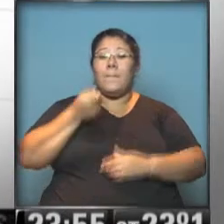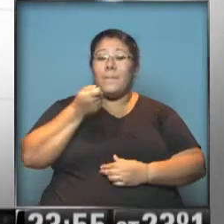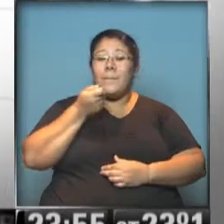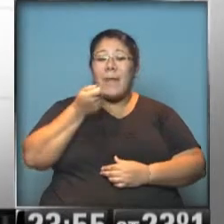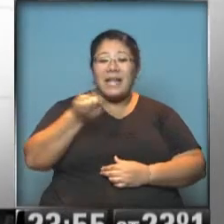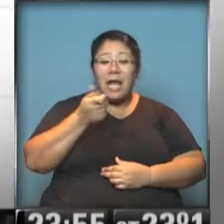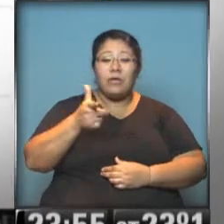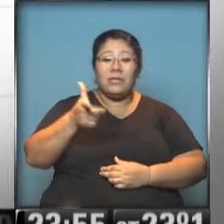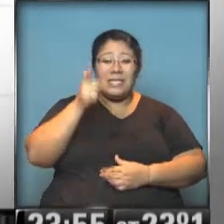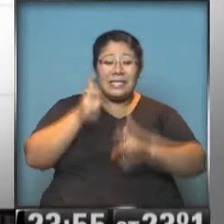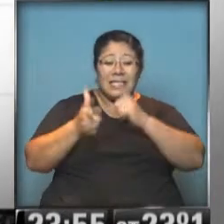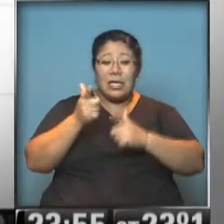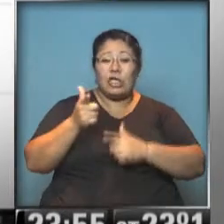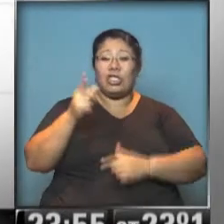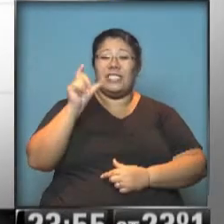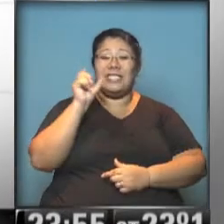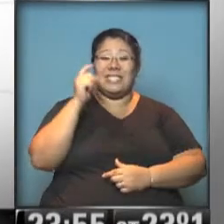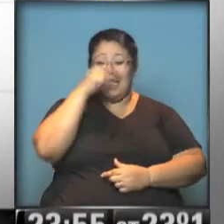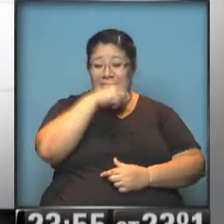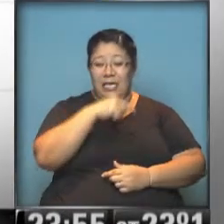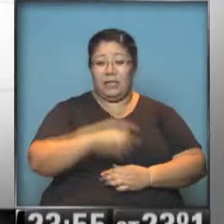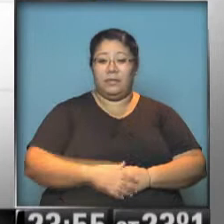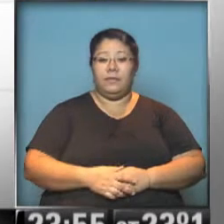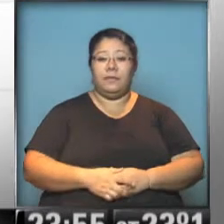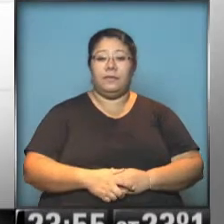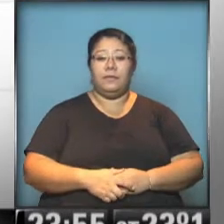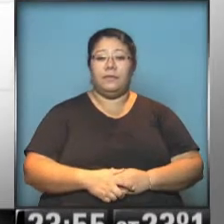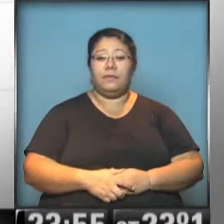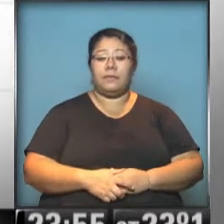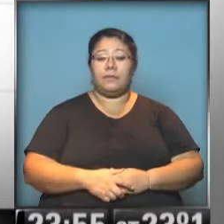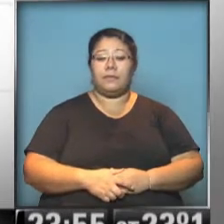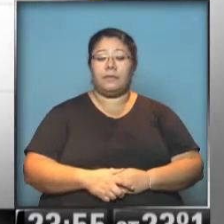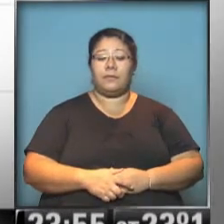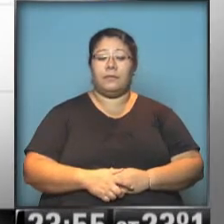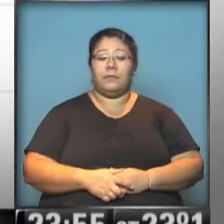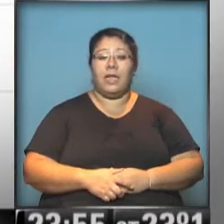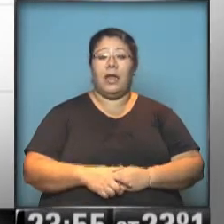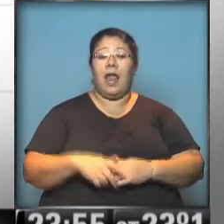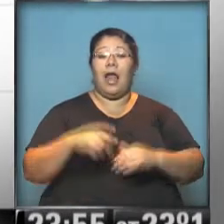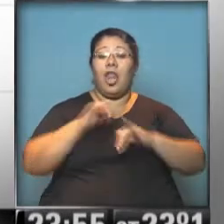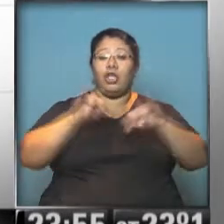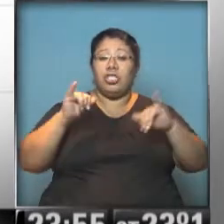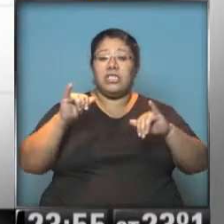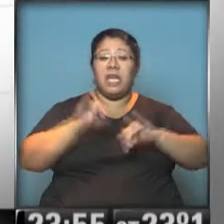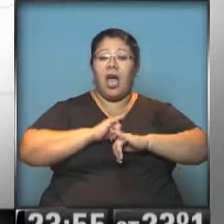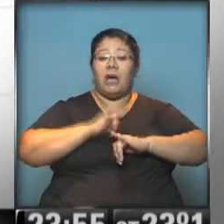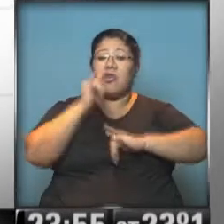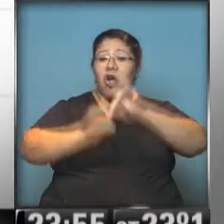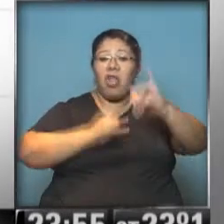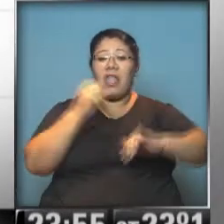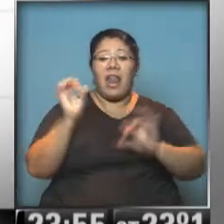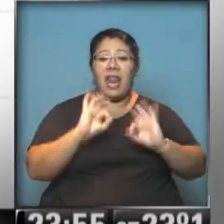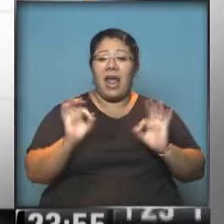Esto fue lo que dijo este periodista a raíz de una muerte que se ha generado, un periodista de la Radio